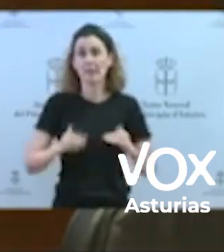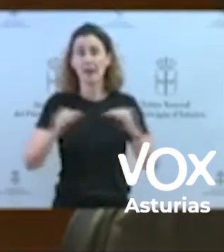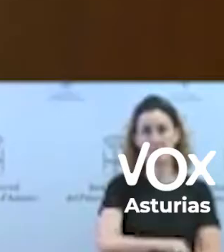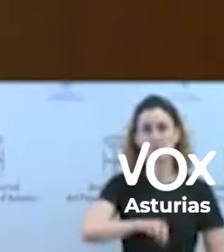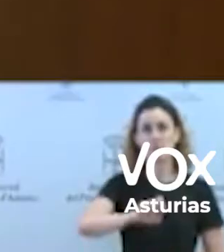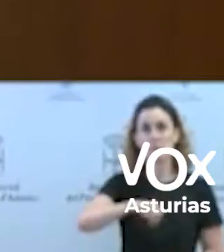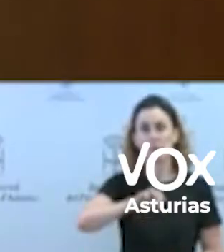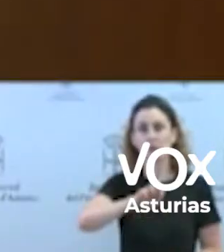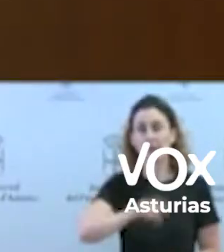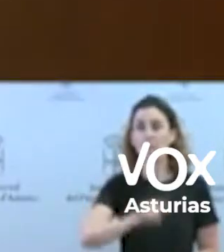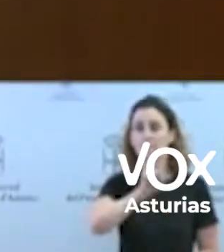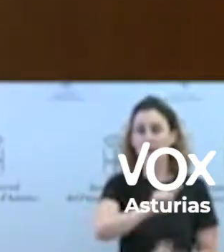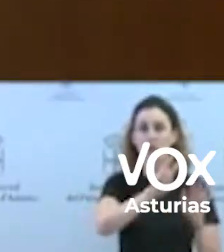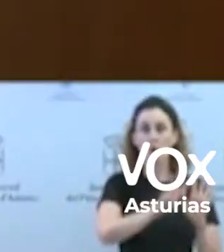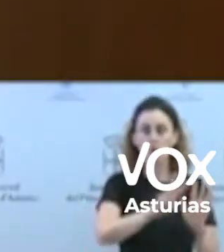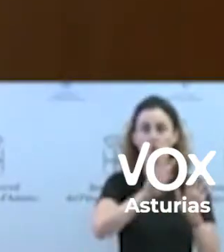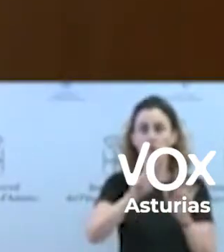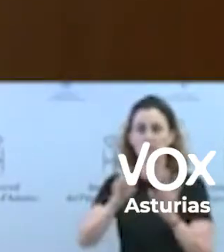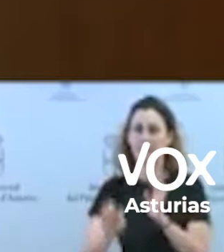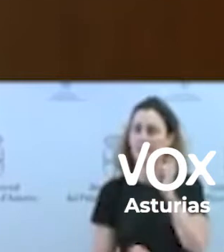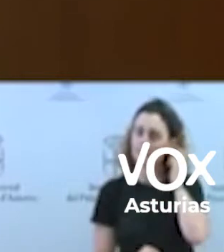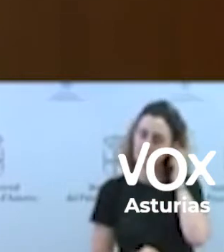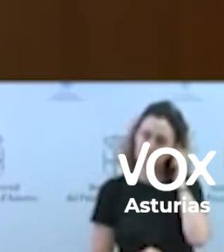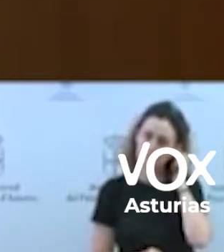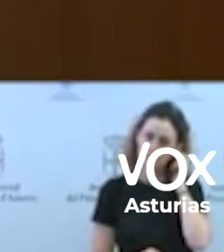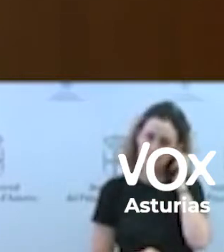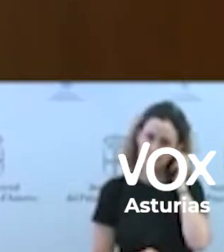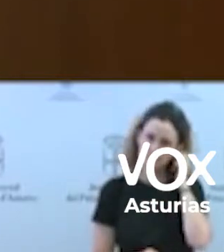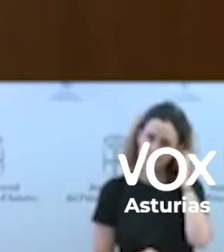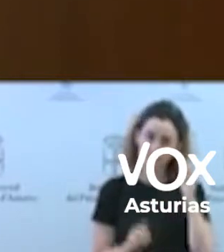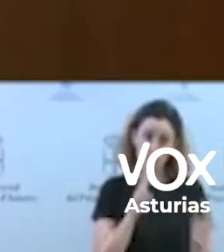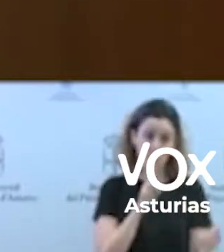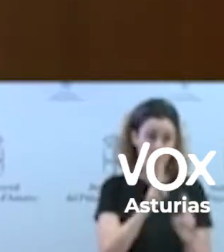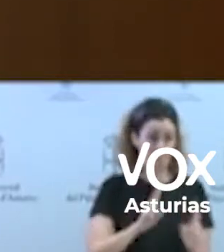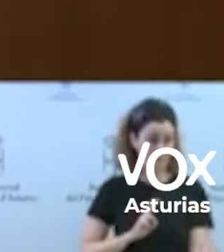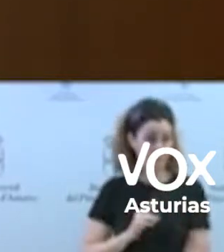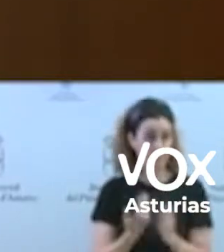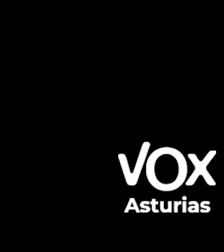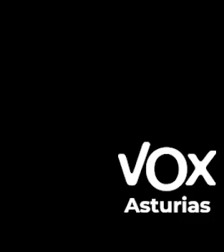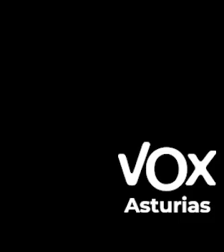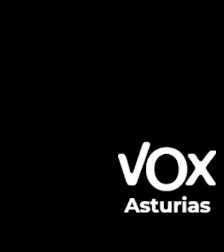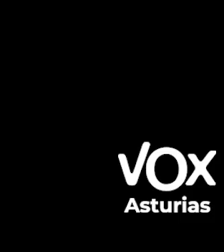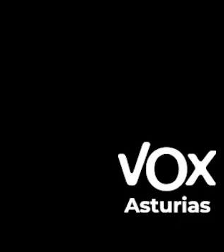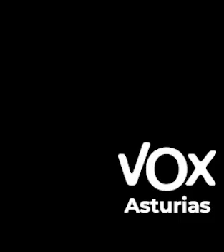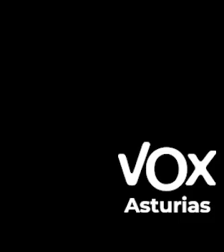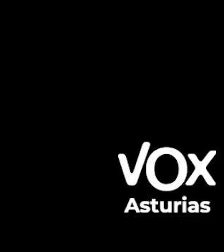del indulto. Explíqueme luego en su contestación dónde está la justicia, la equidad y la utilidad pública en la concesión de estos indultos.